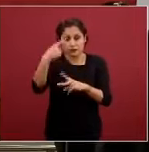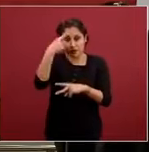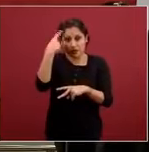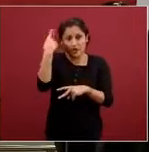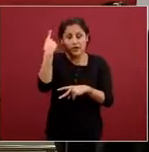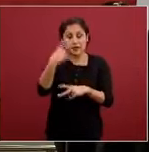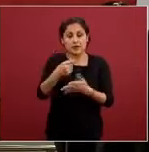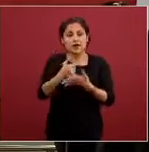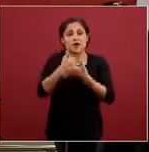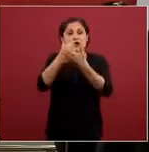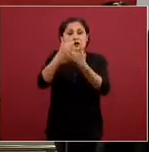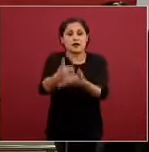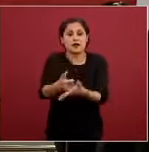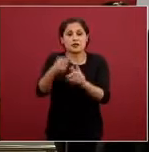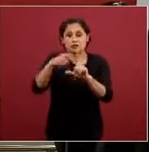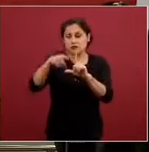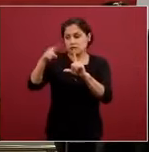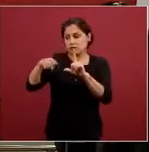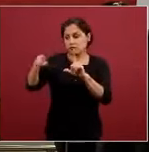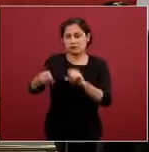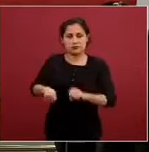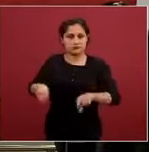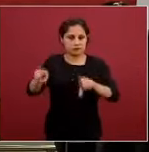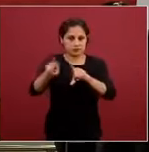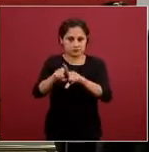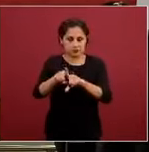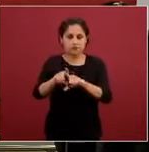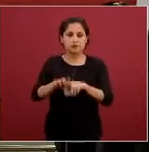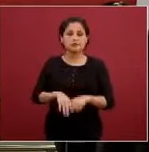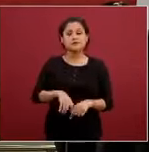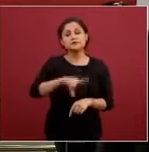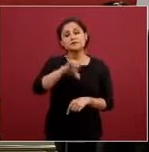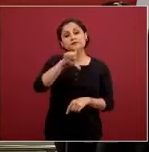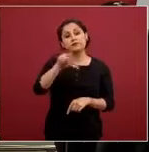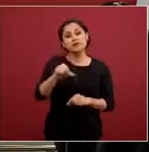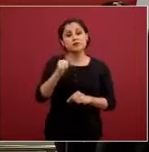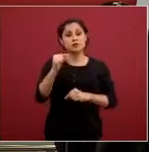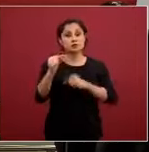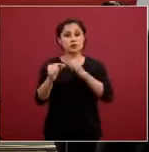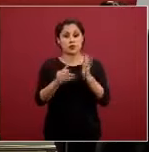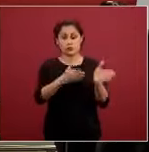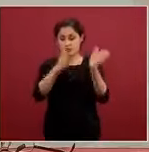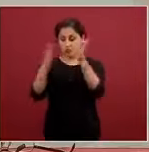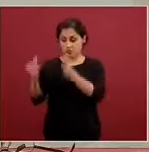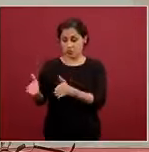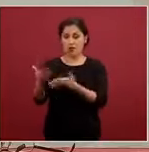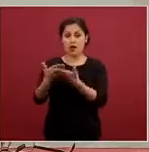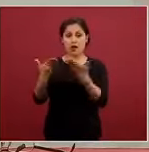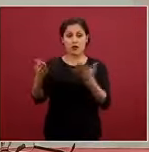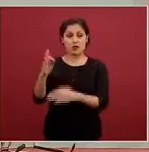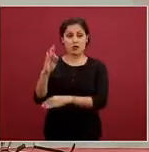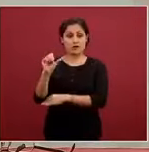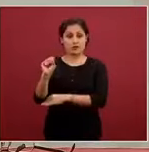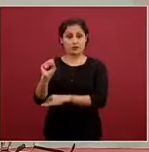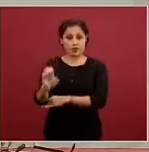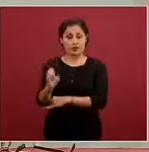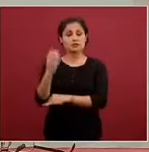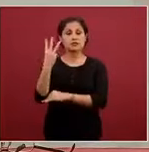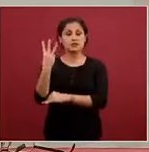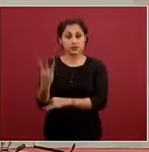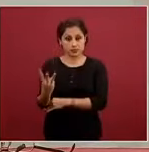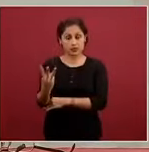abonan precisamente a lo que ya hemos presentado. Hacia fase 3 vamos a cambiar la modalidad, y los laboratorios